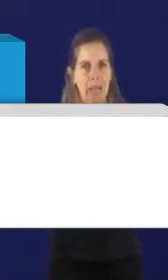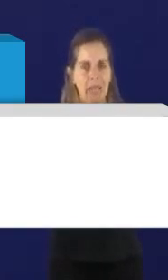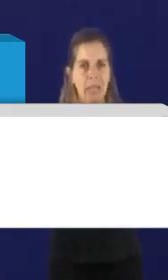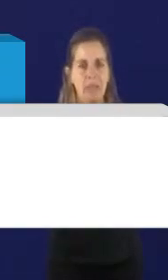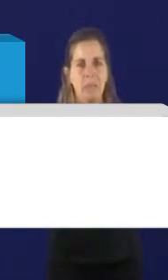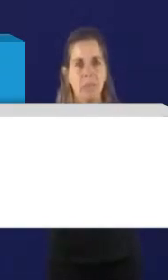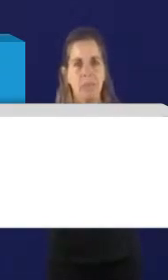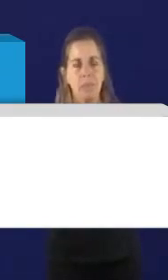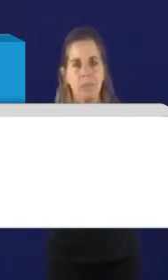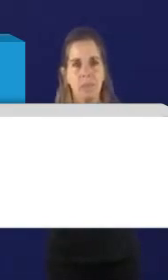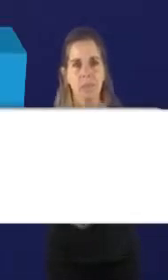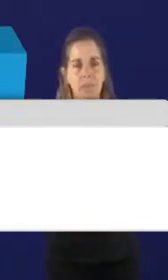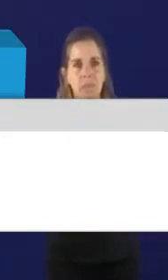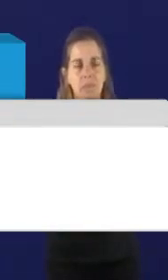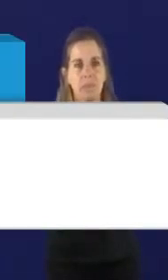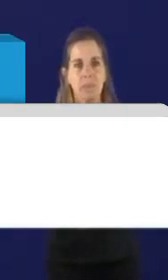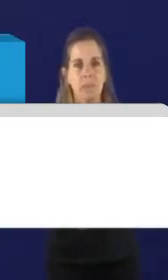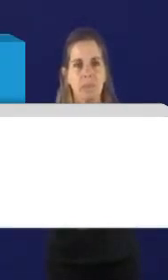en la República Argentina. Desde ya